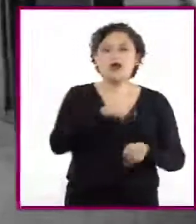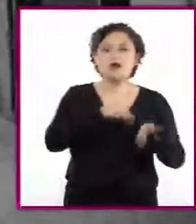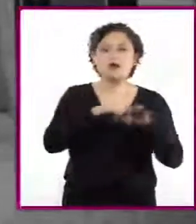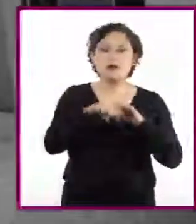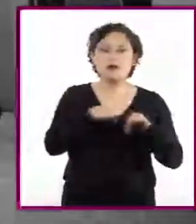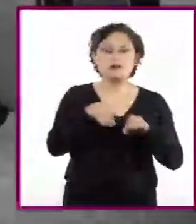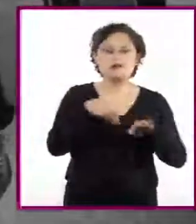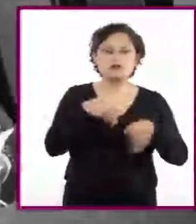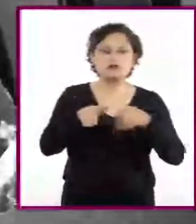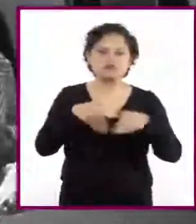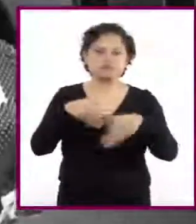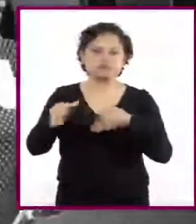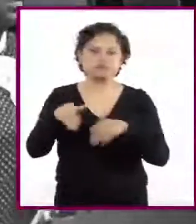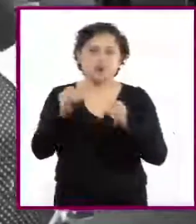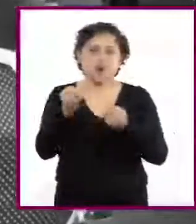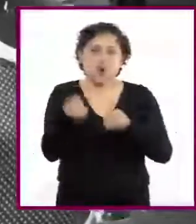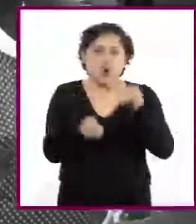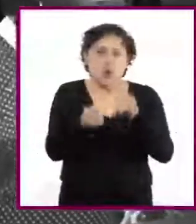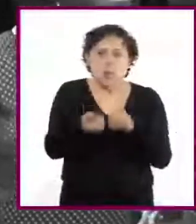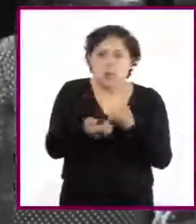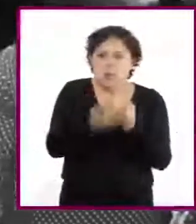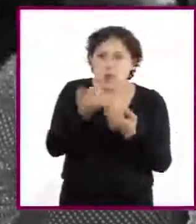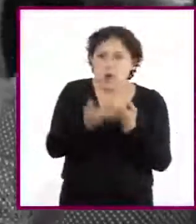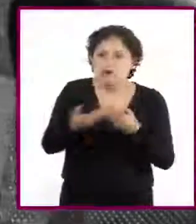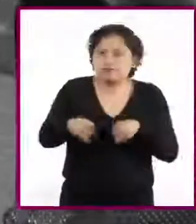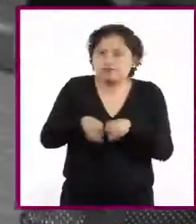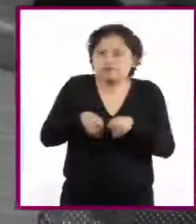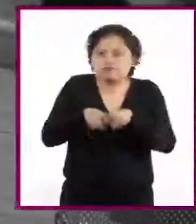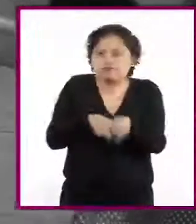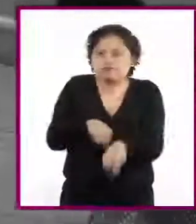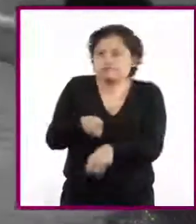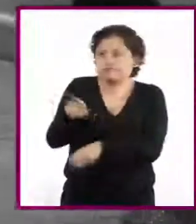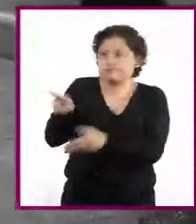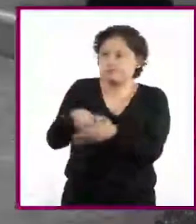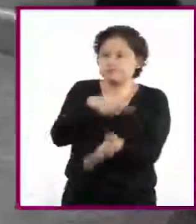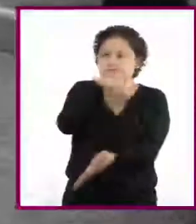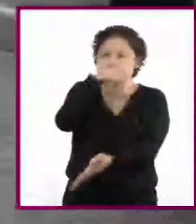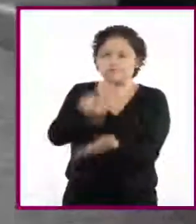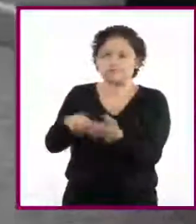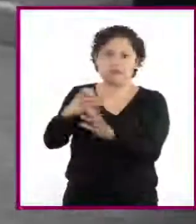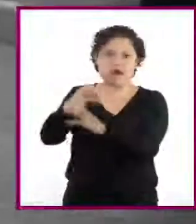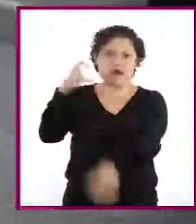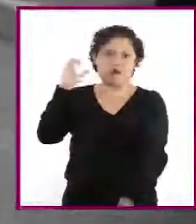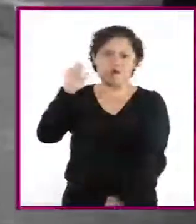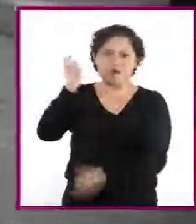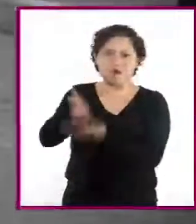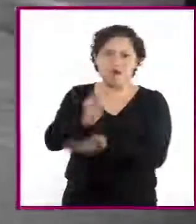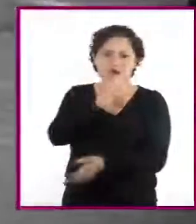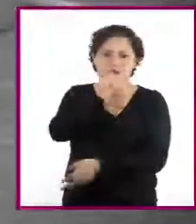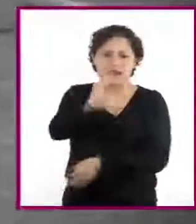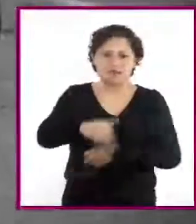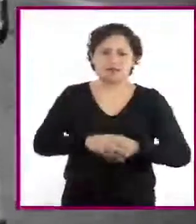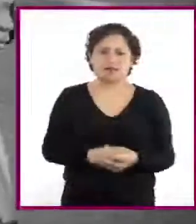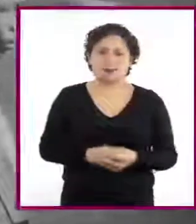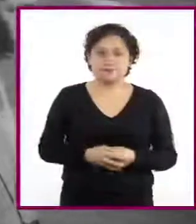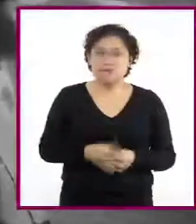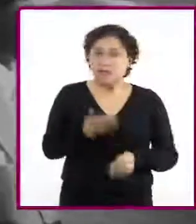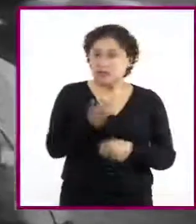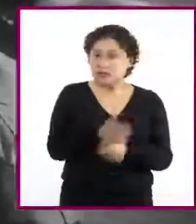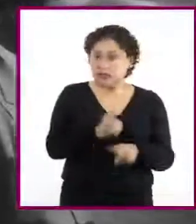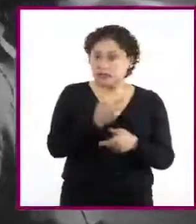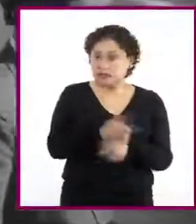en los pocos vehículos particulares disponibles, en general propiedad de otros negros. Los taxistas